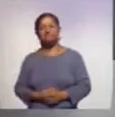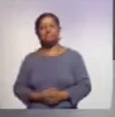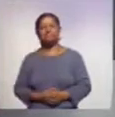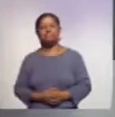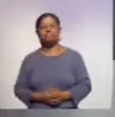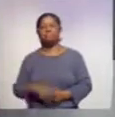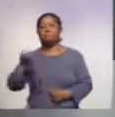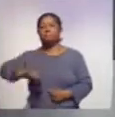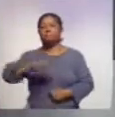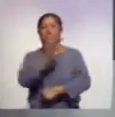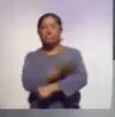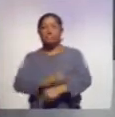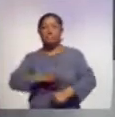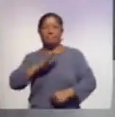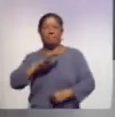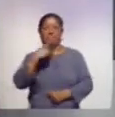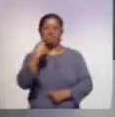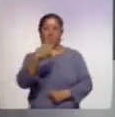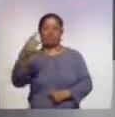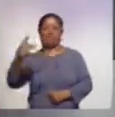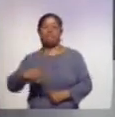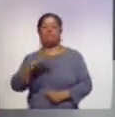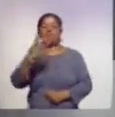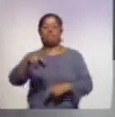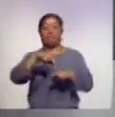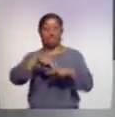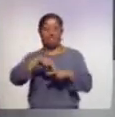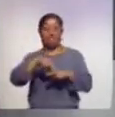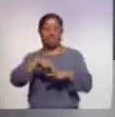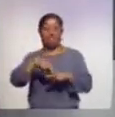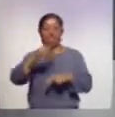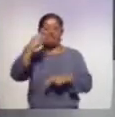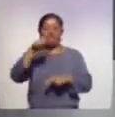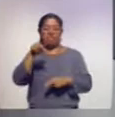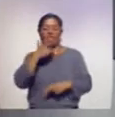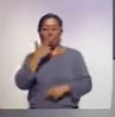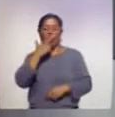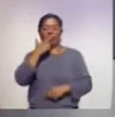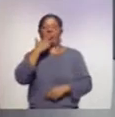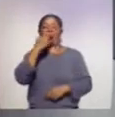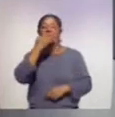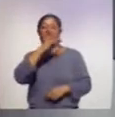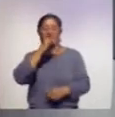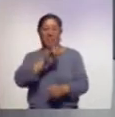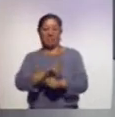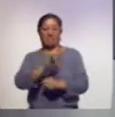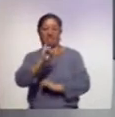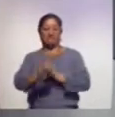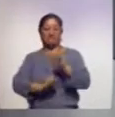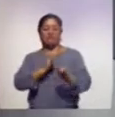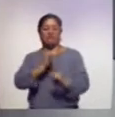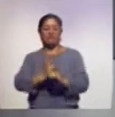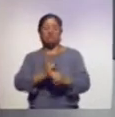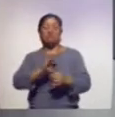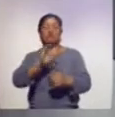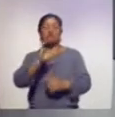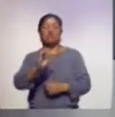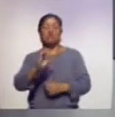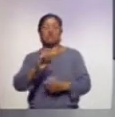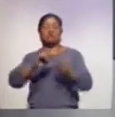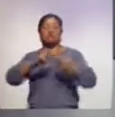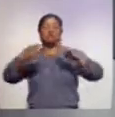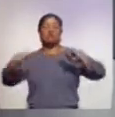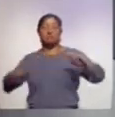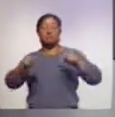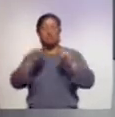Y esta tarde tenemos para usted 4 pases dobles para que disfruten del Festival Internacional Cervantino Extensión